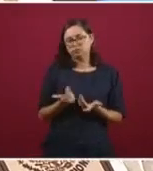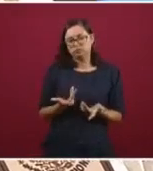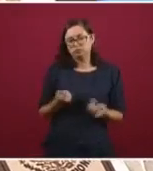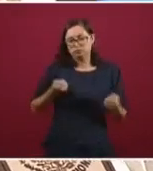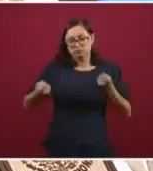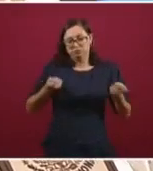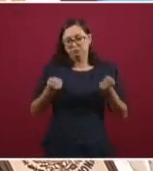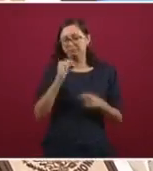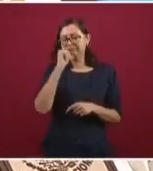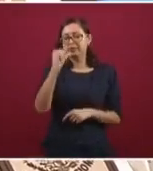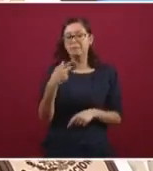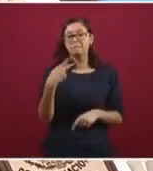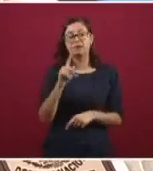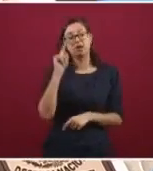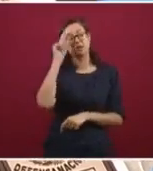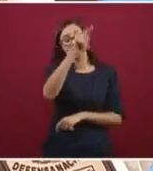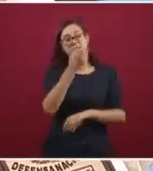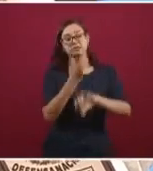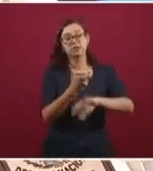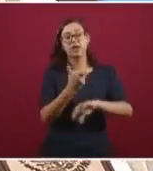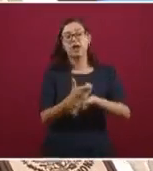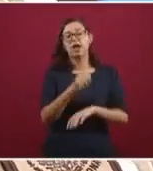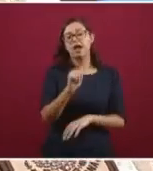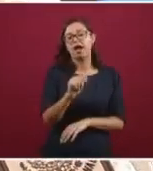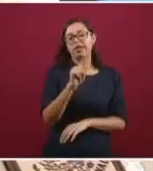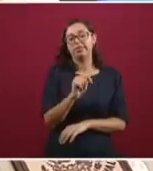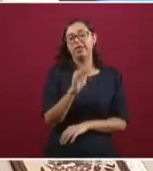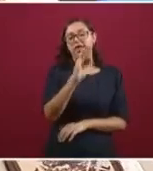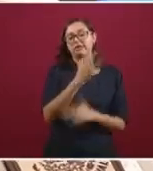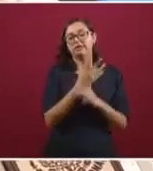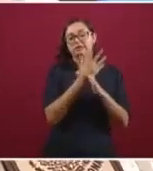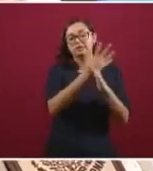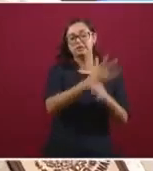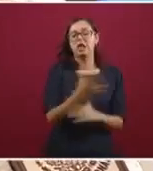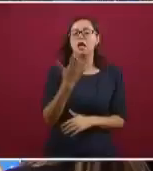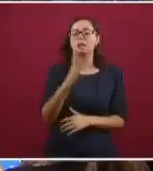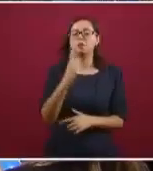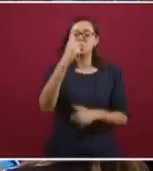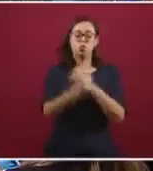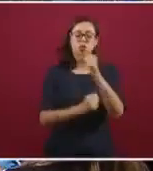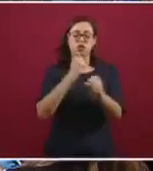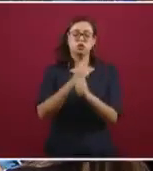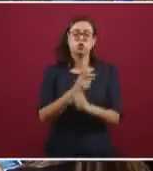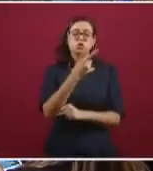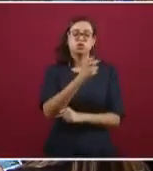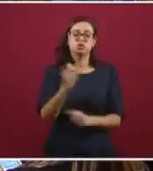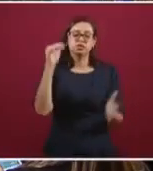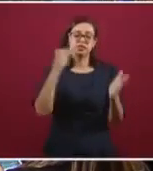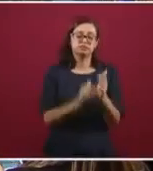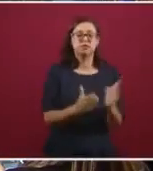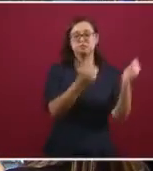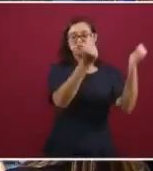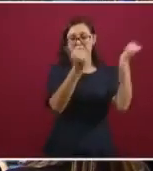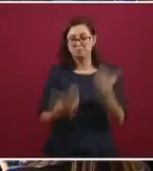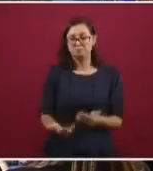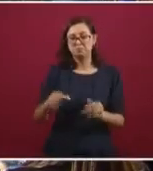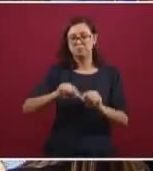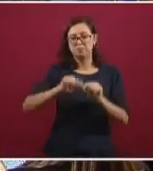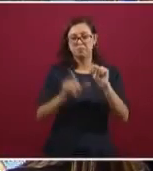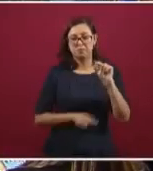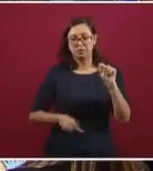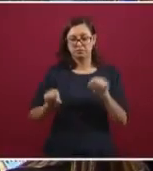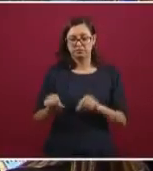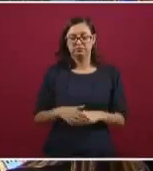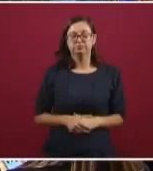ATF de Estados Unidos, que ellos calculan en 200.000 armas al año que ingresan al país, y más adelante lo vamos a